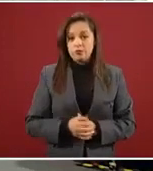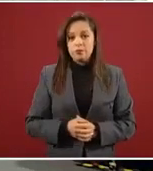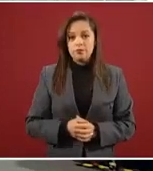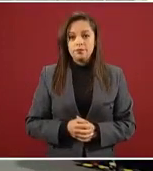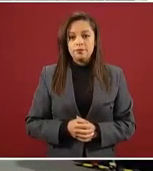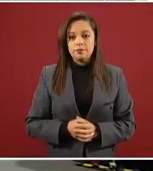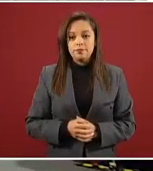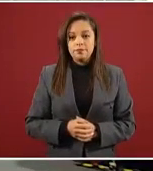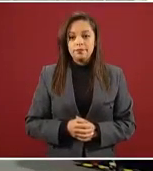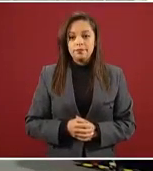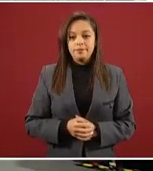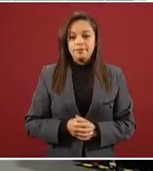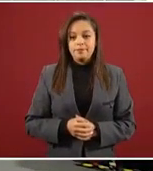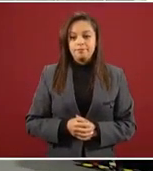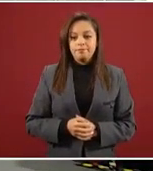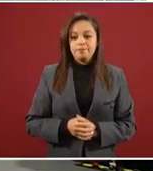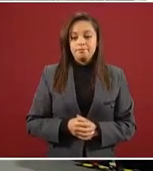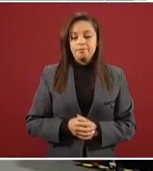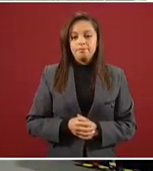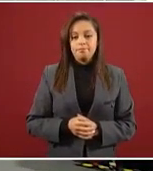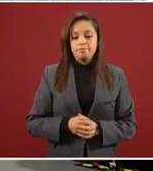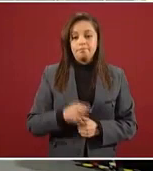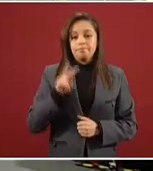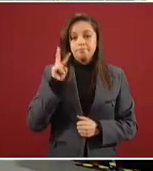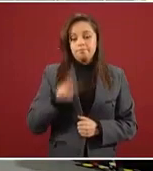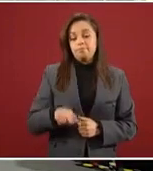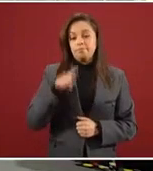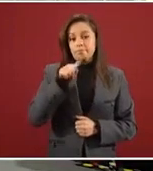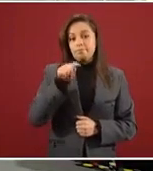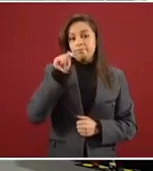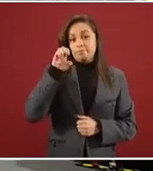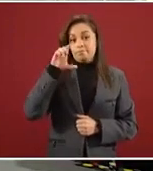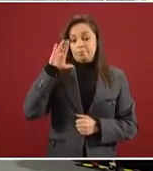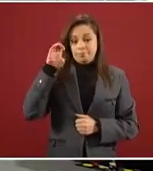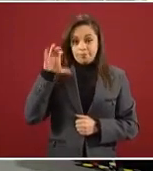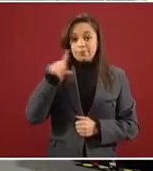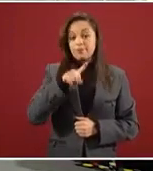Repetir lo del tratado es una muy buena noticia,